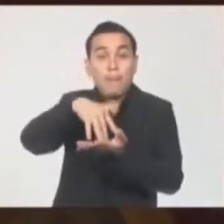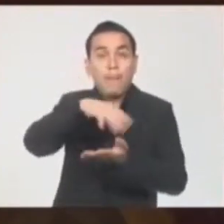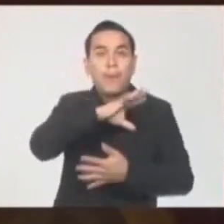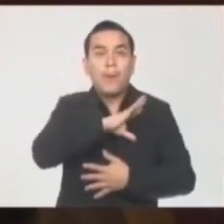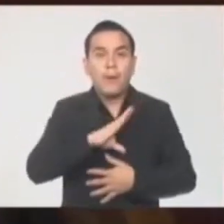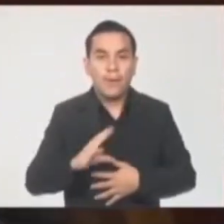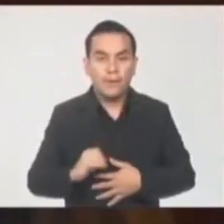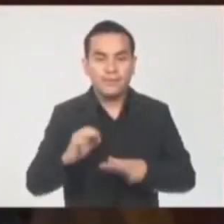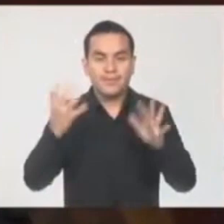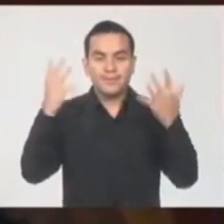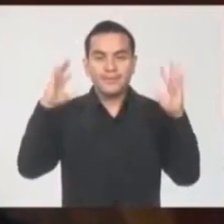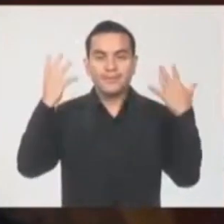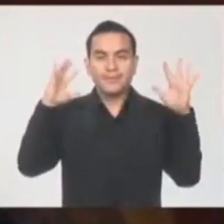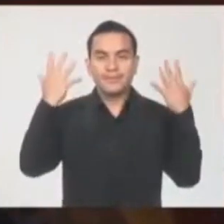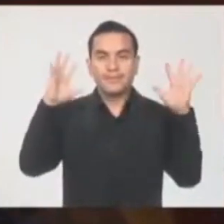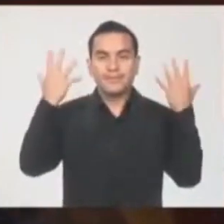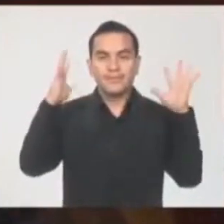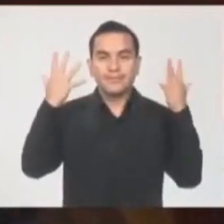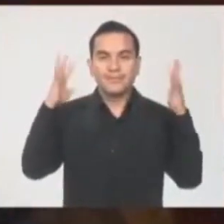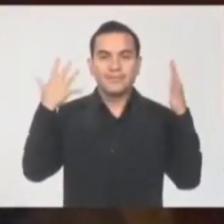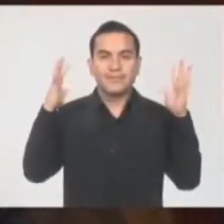Salvadoreño.